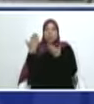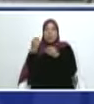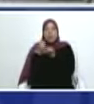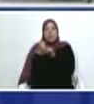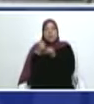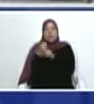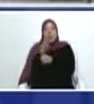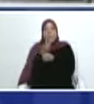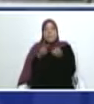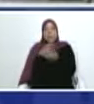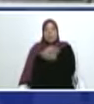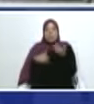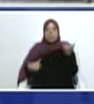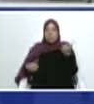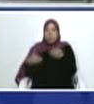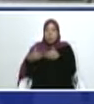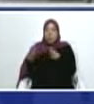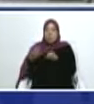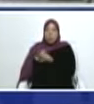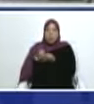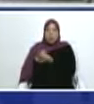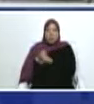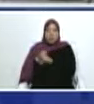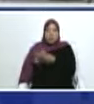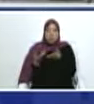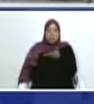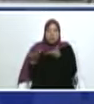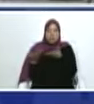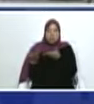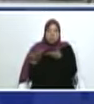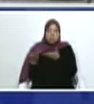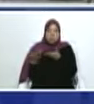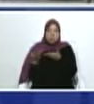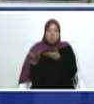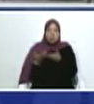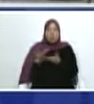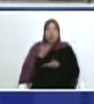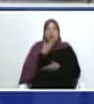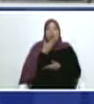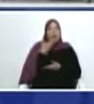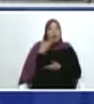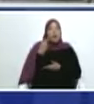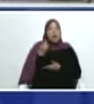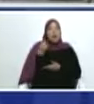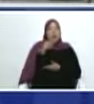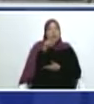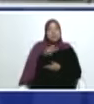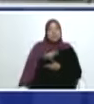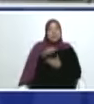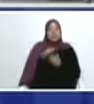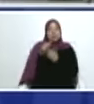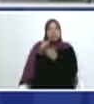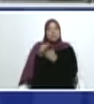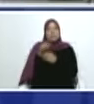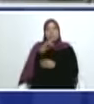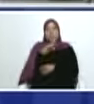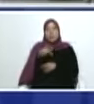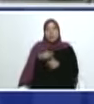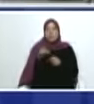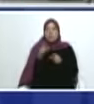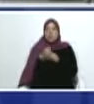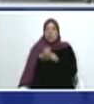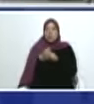Públicas y Servicios. Está este joven líder, ministro del Poder Popular para